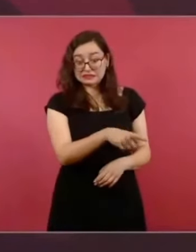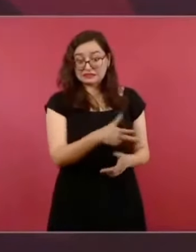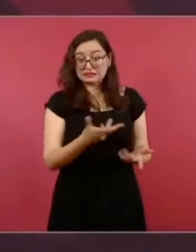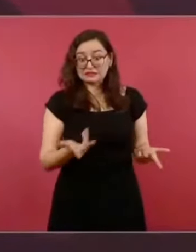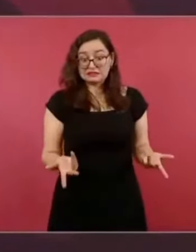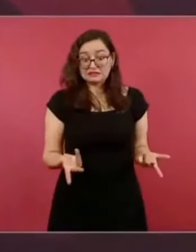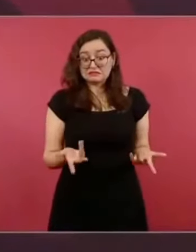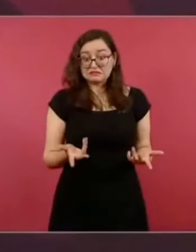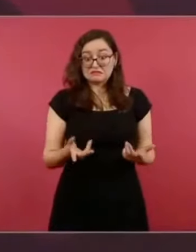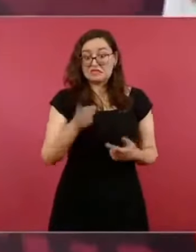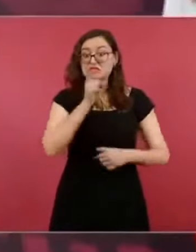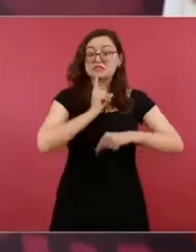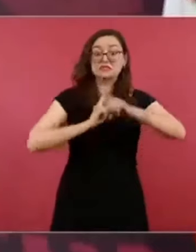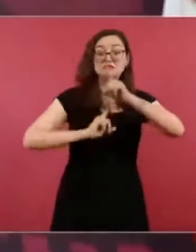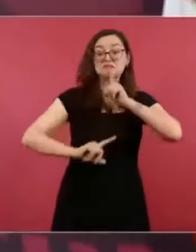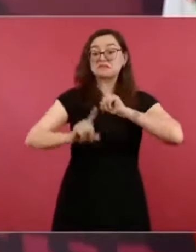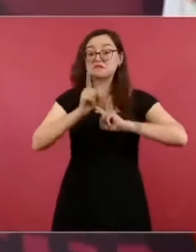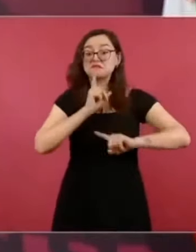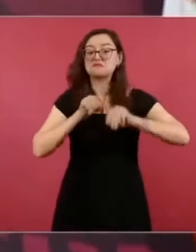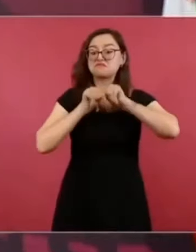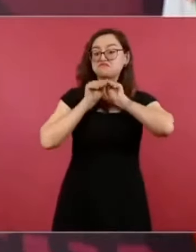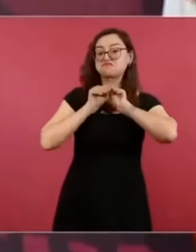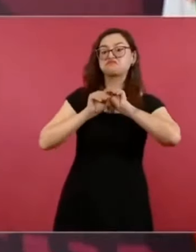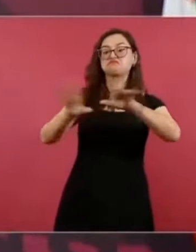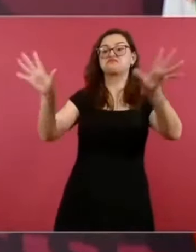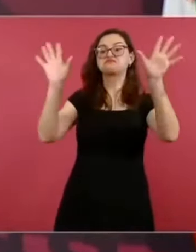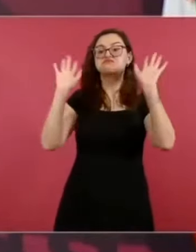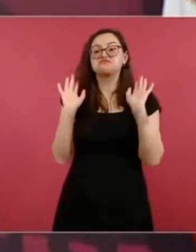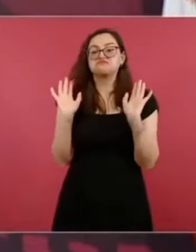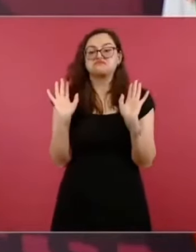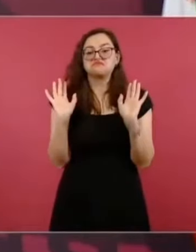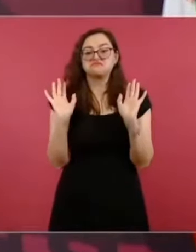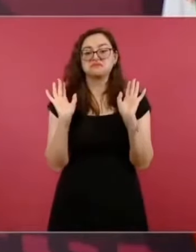del AMPA, del periodismo.